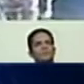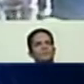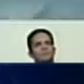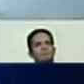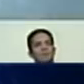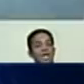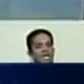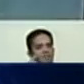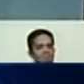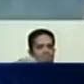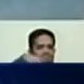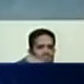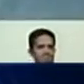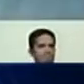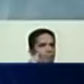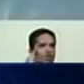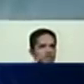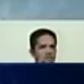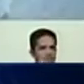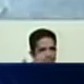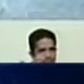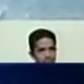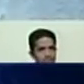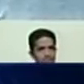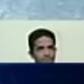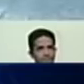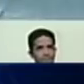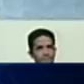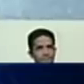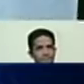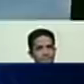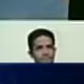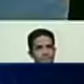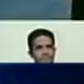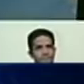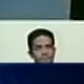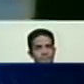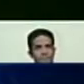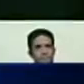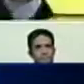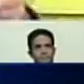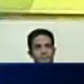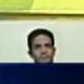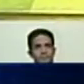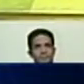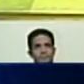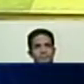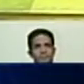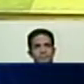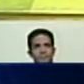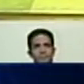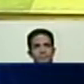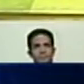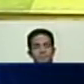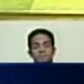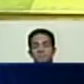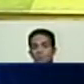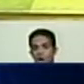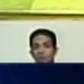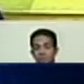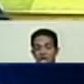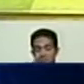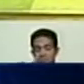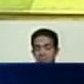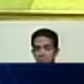una estatuilla de Simón Bolívar, mediando entre las partes. Bueno, esta es la